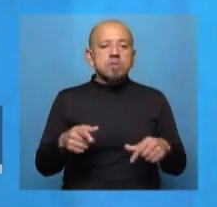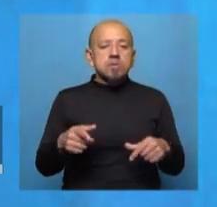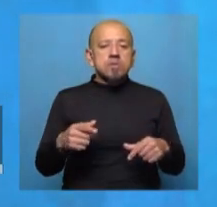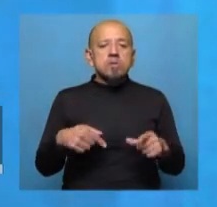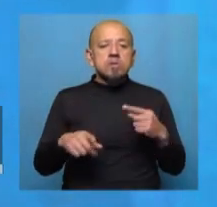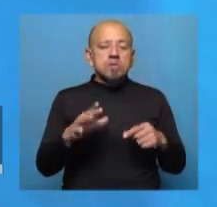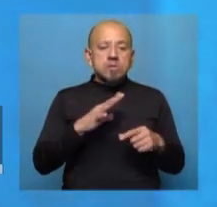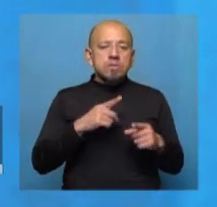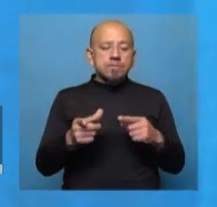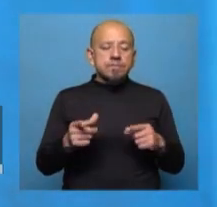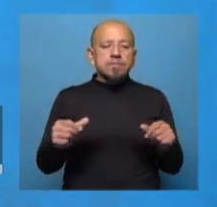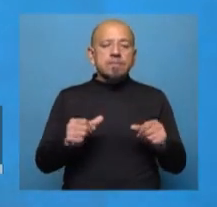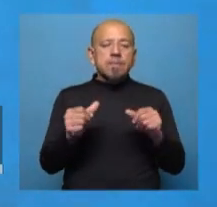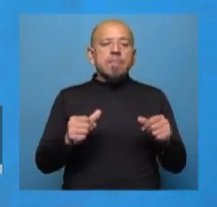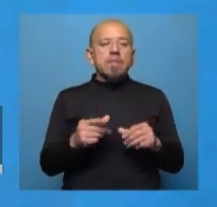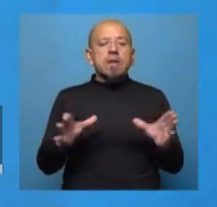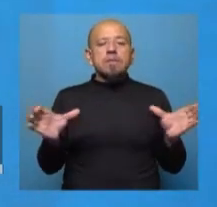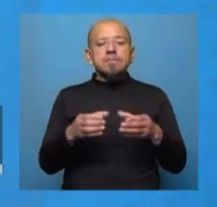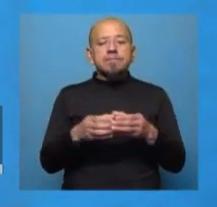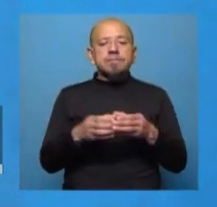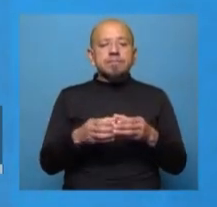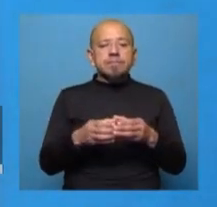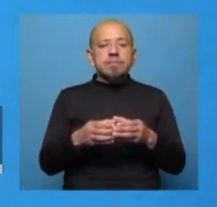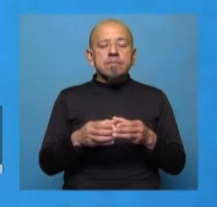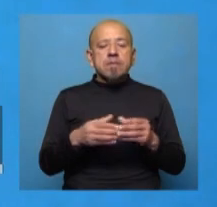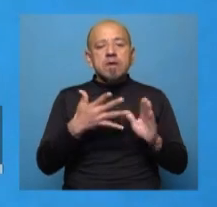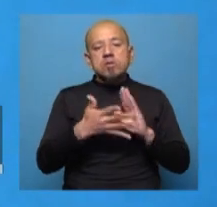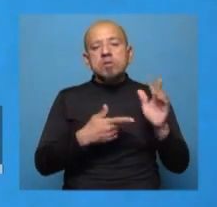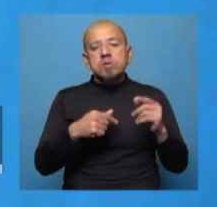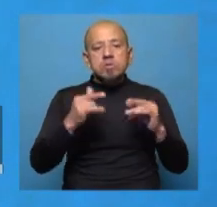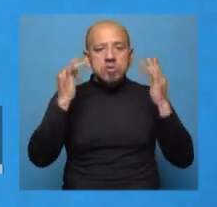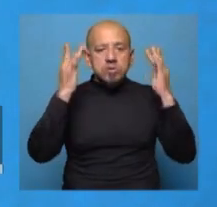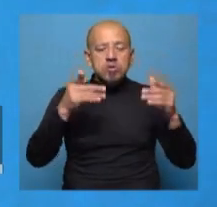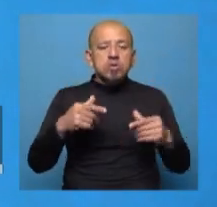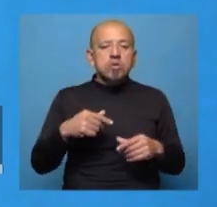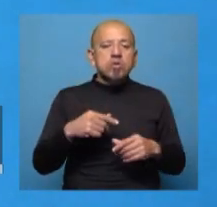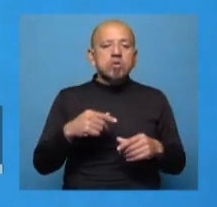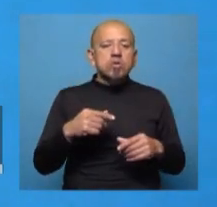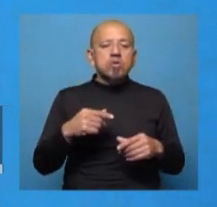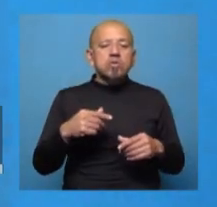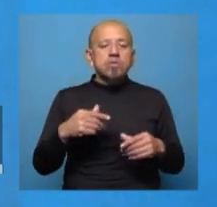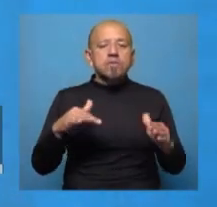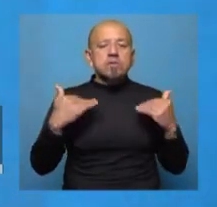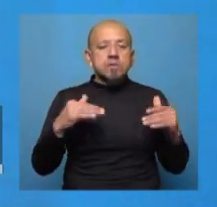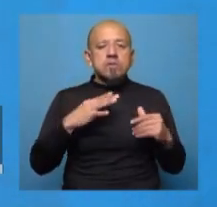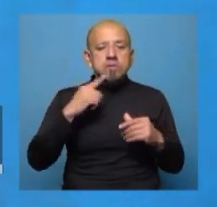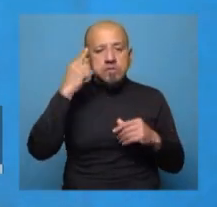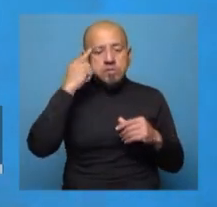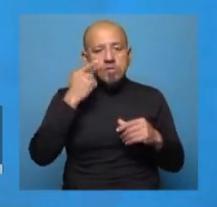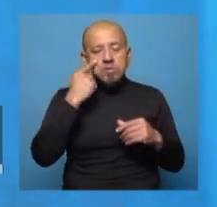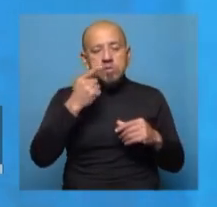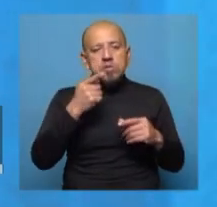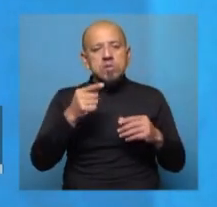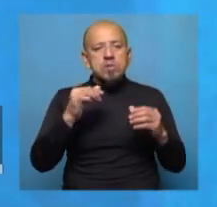que las hubo como la creación de la Comisión Nacional de Educación Física a partir de su iniciativa sino porque vio en el